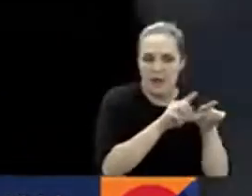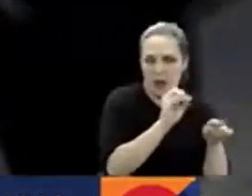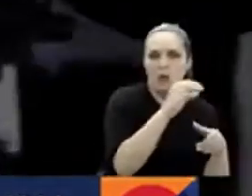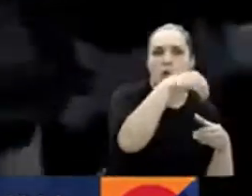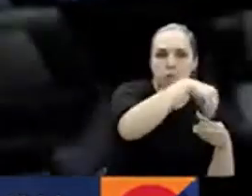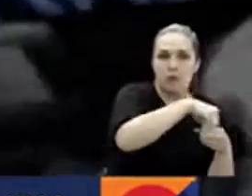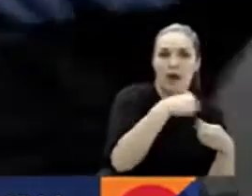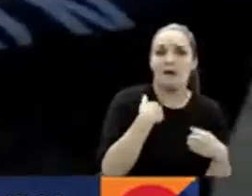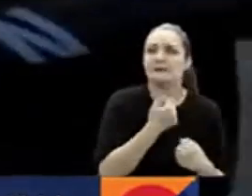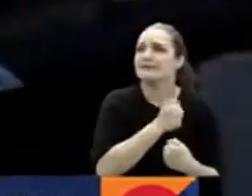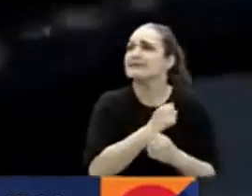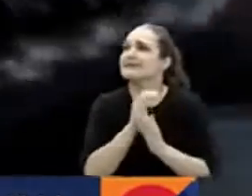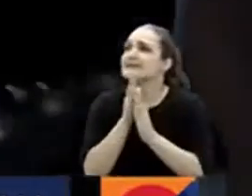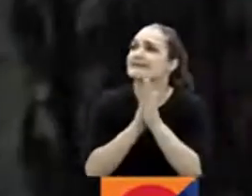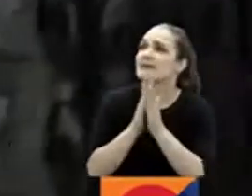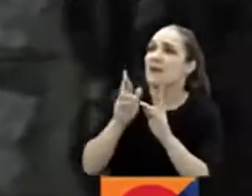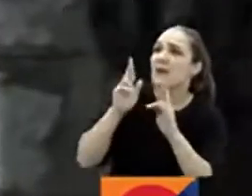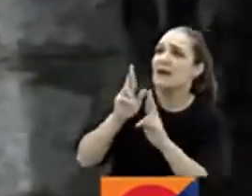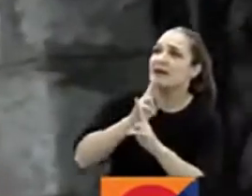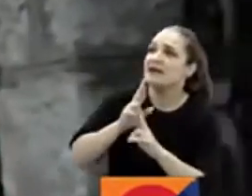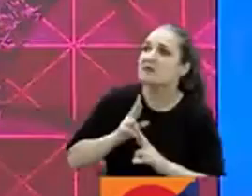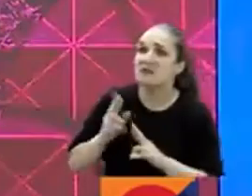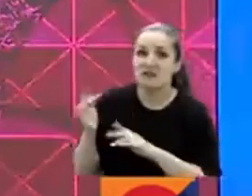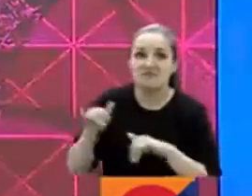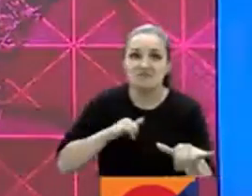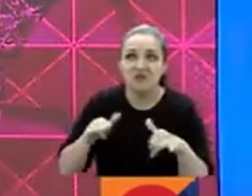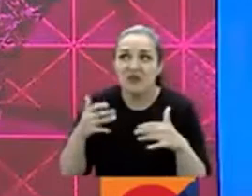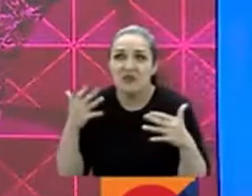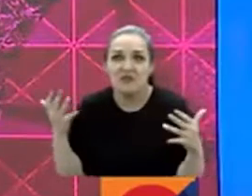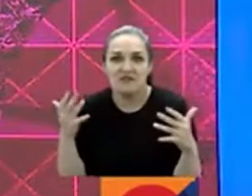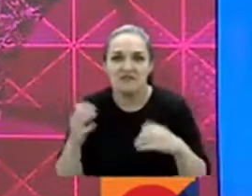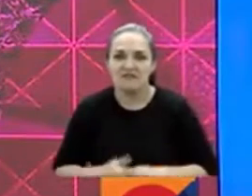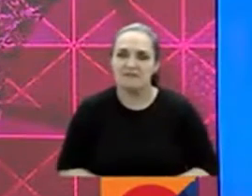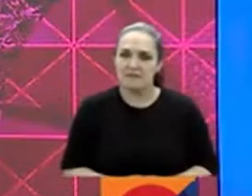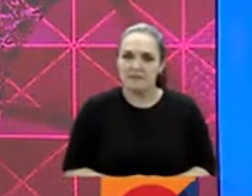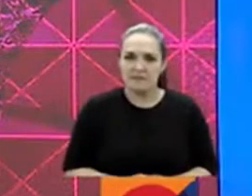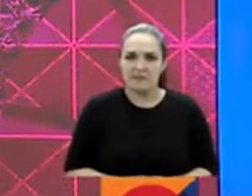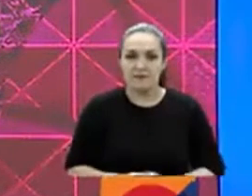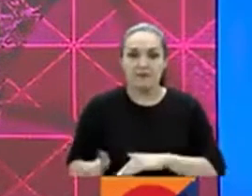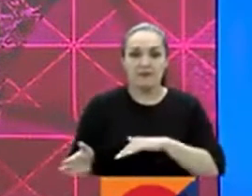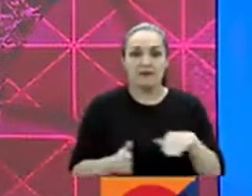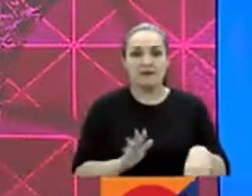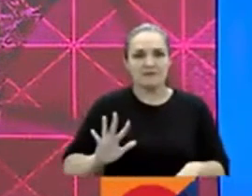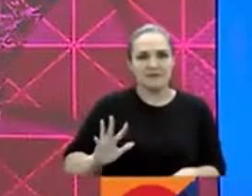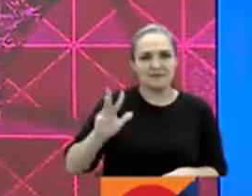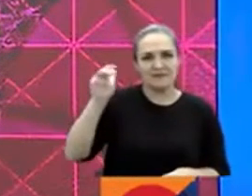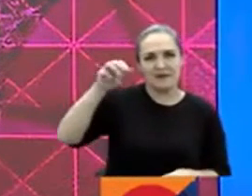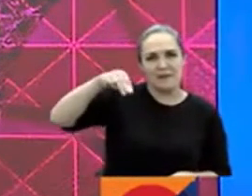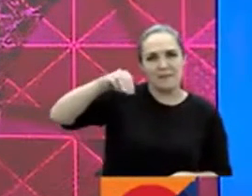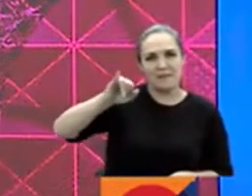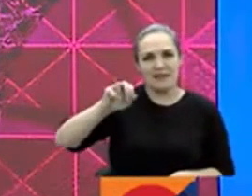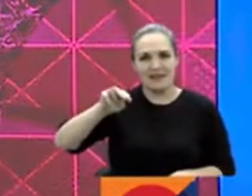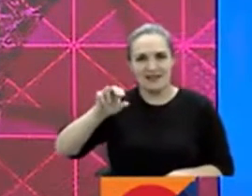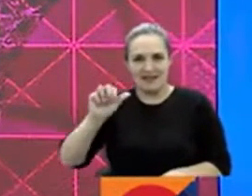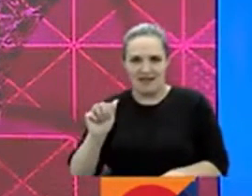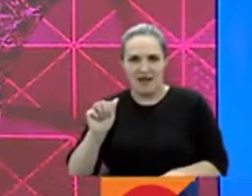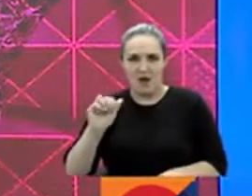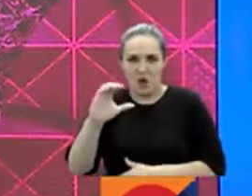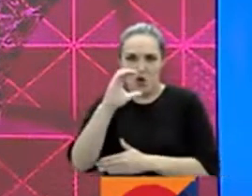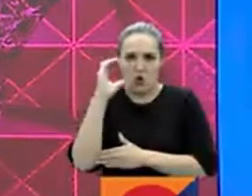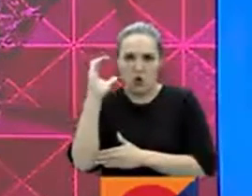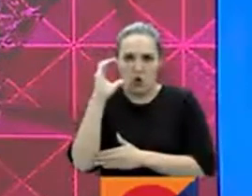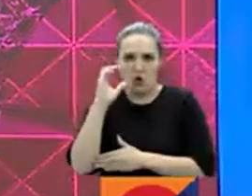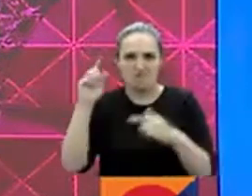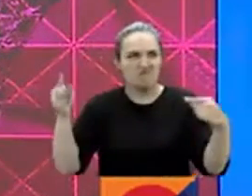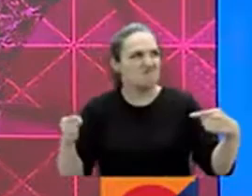ciclismo esperan pronto una positiva respuesta. Jerry Mina en problemas con la hinchada del Everton. Pereira tiene nuevo